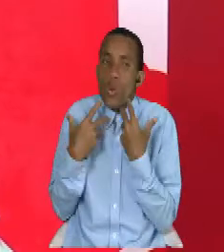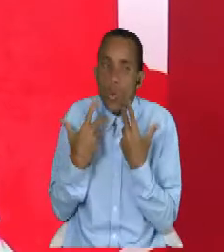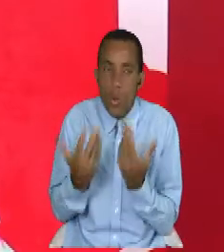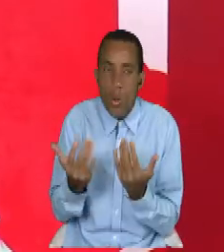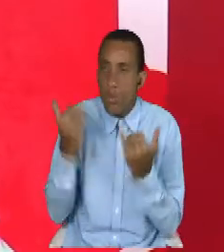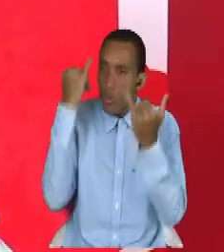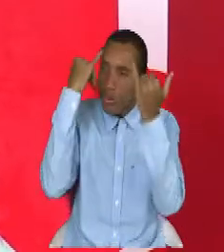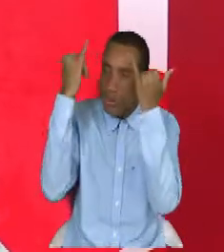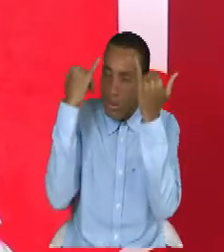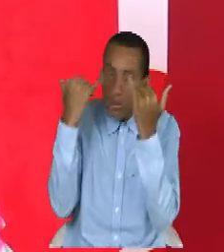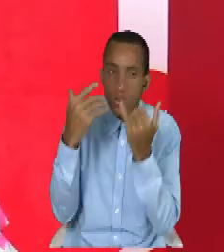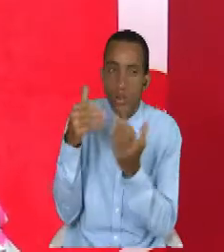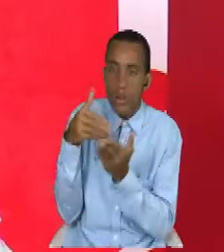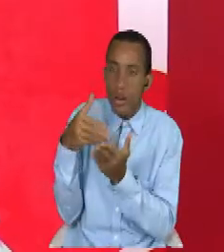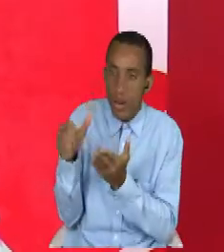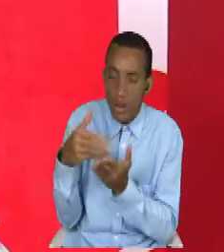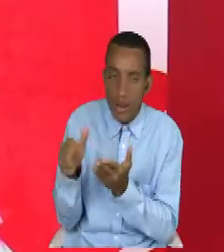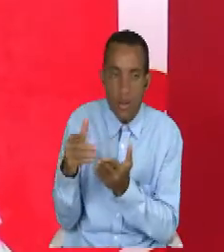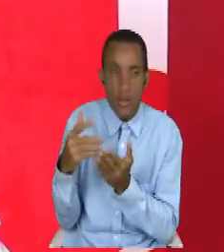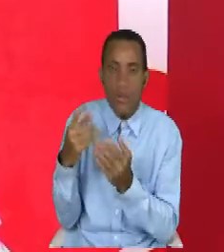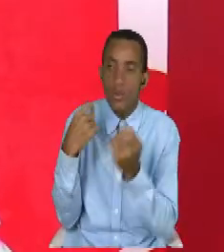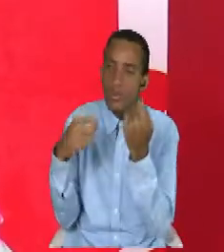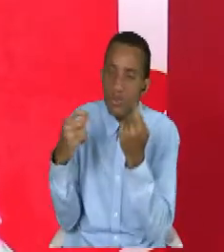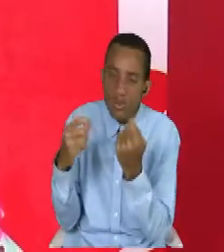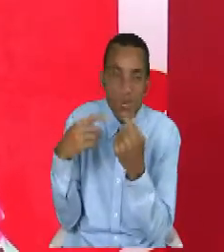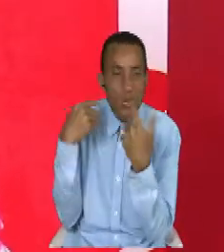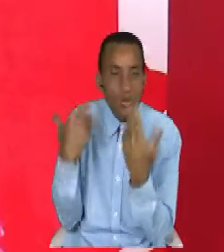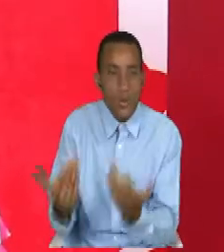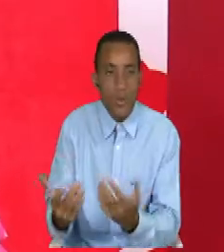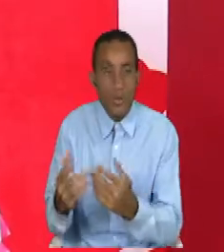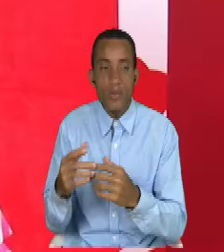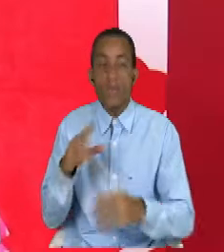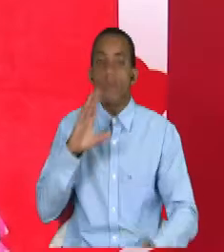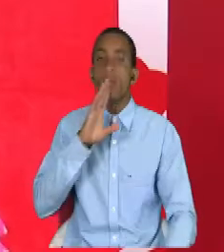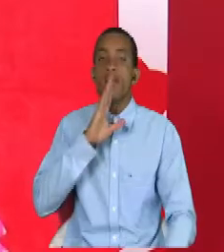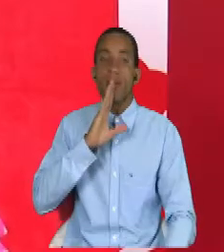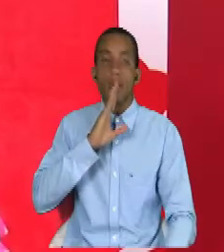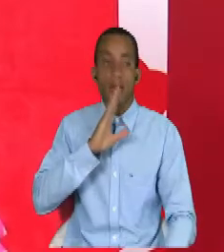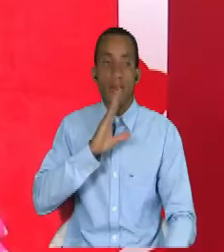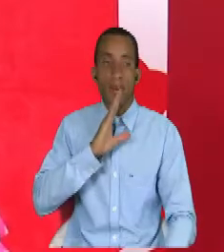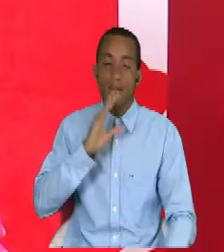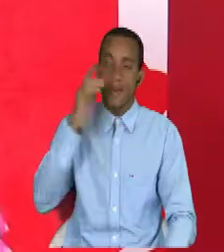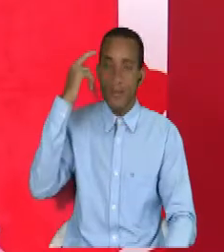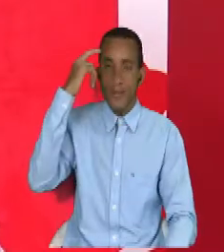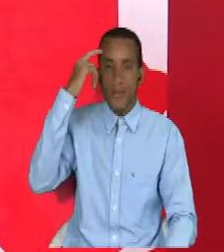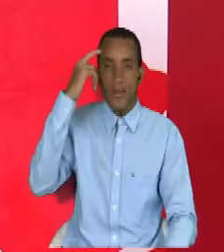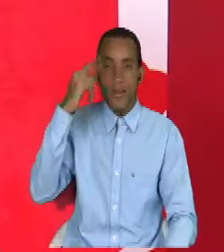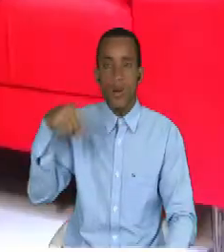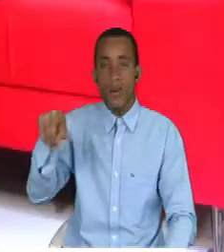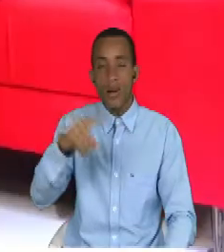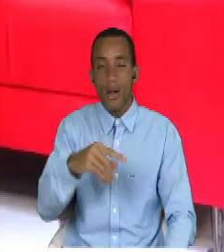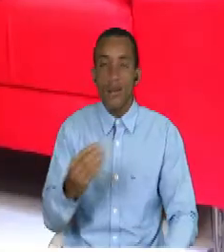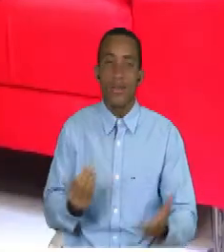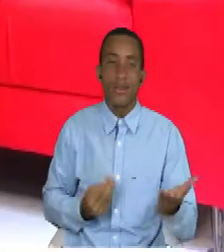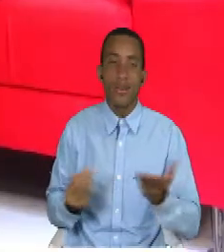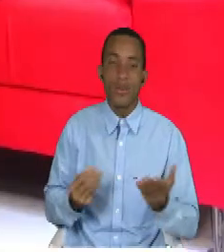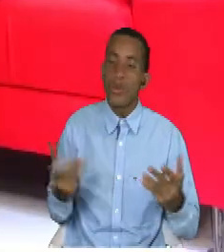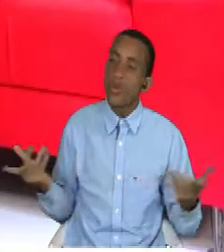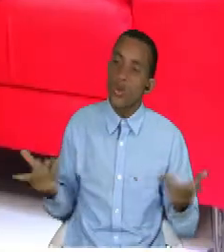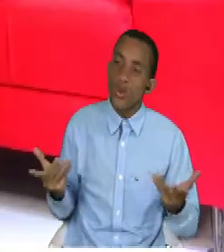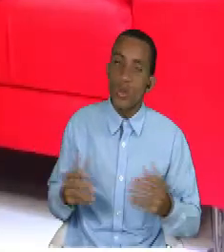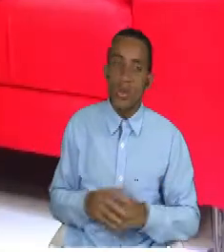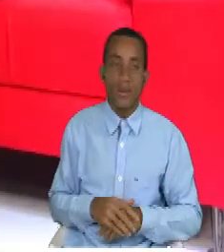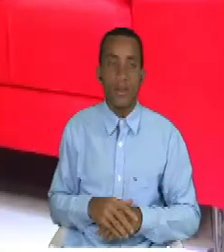le vendemos a nuestros clientes y quién realmente nos está brindando estos servicios dónde están ustedes